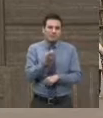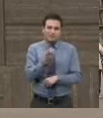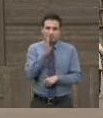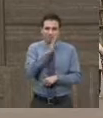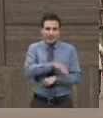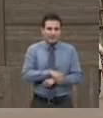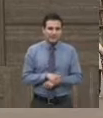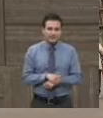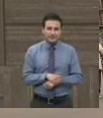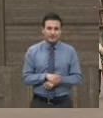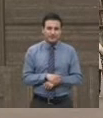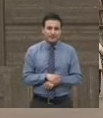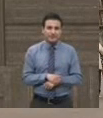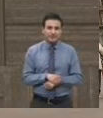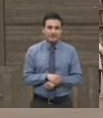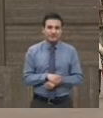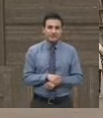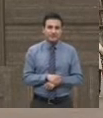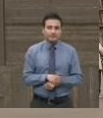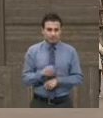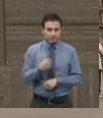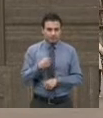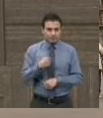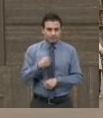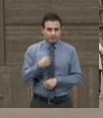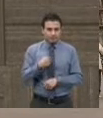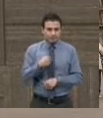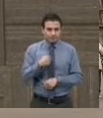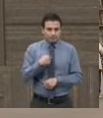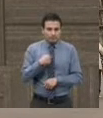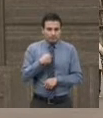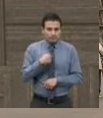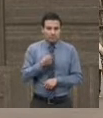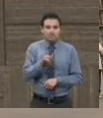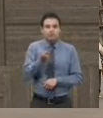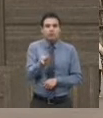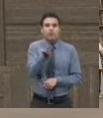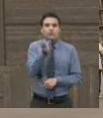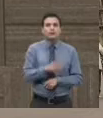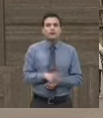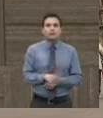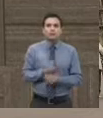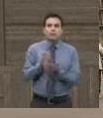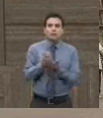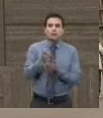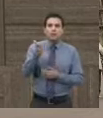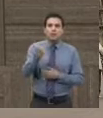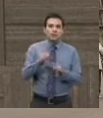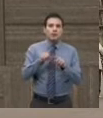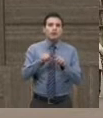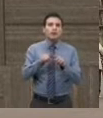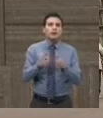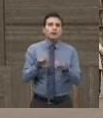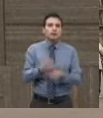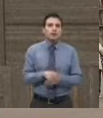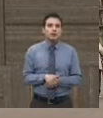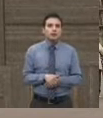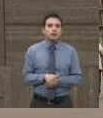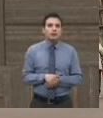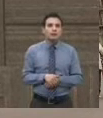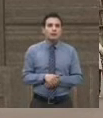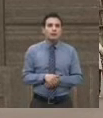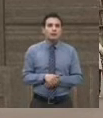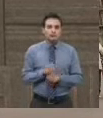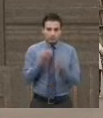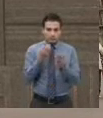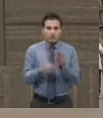Aquí habría que preguntar, ¿quién pagó? ¿Quién pagó esa campaña? Que nos aclaren quién